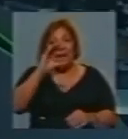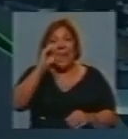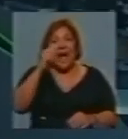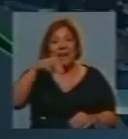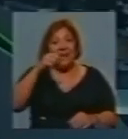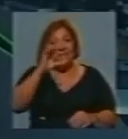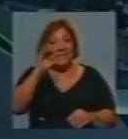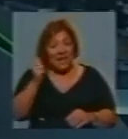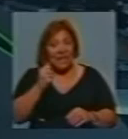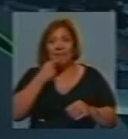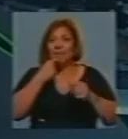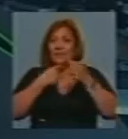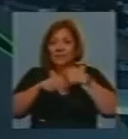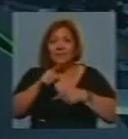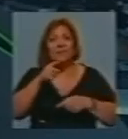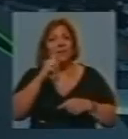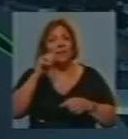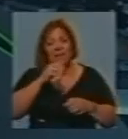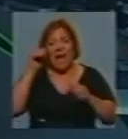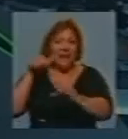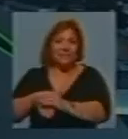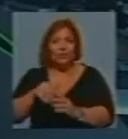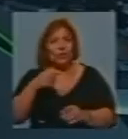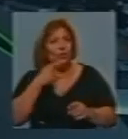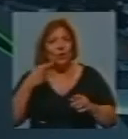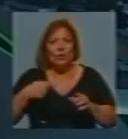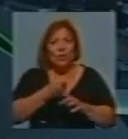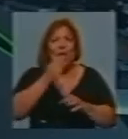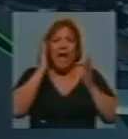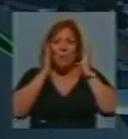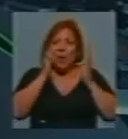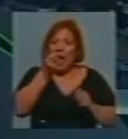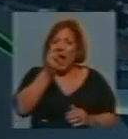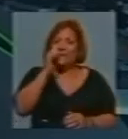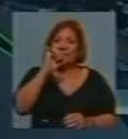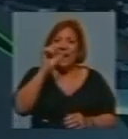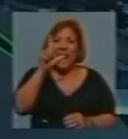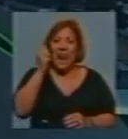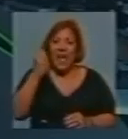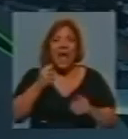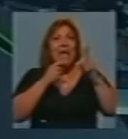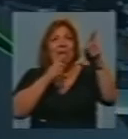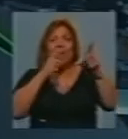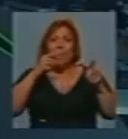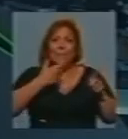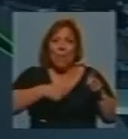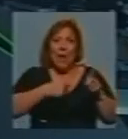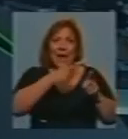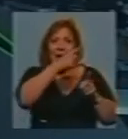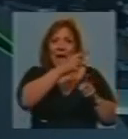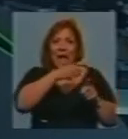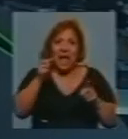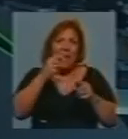penal por difamación e injurias contra el presidente José Mujica, presentada por el abogado Juan Ayala, en respuesta a las declaraciones de Mujica